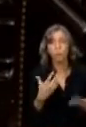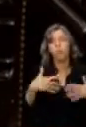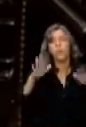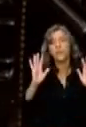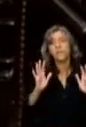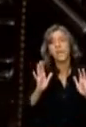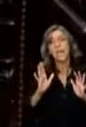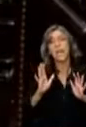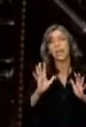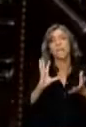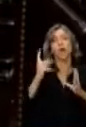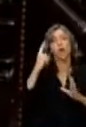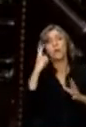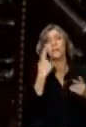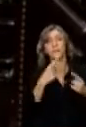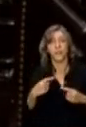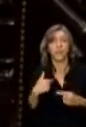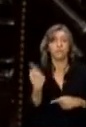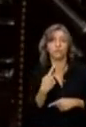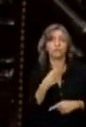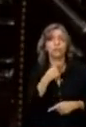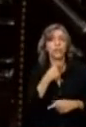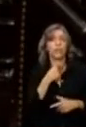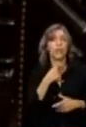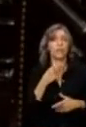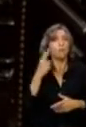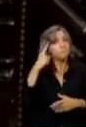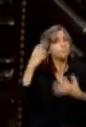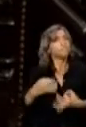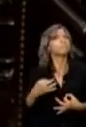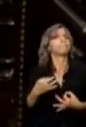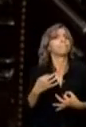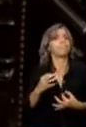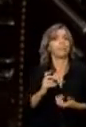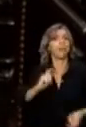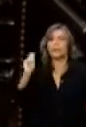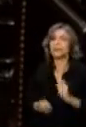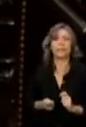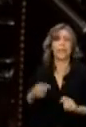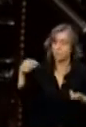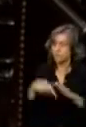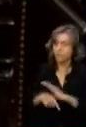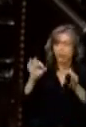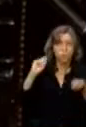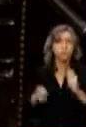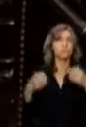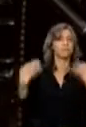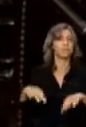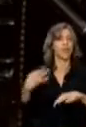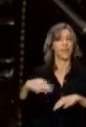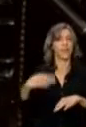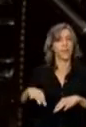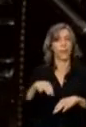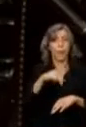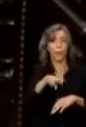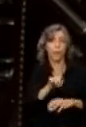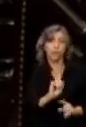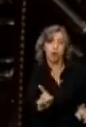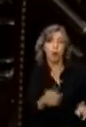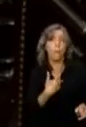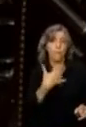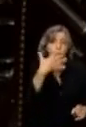teniendo en cuenta dos años de pandemia estamos hablando de los médicos de todo el país que como bien decía la diputada están evitando hacer